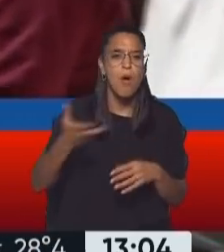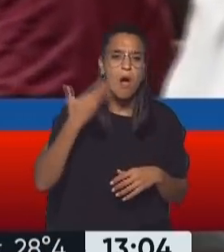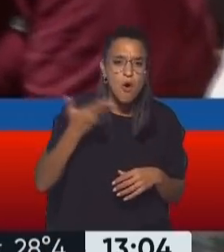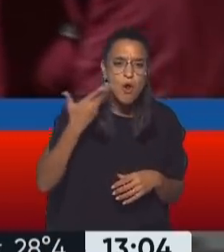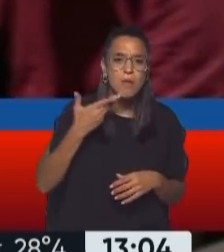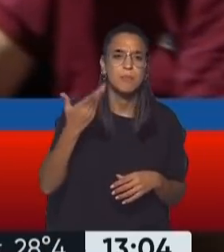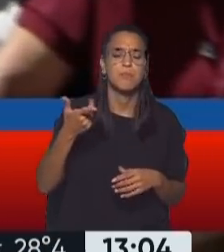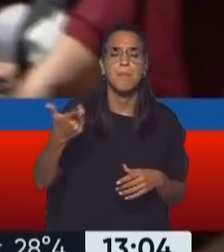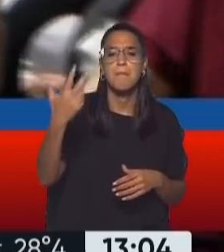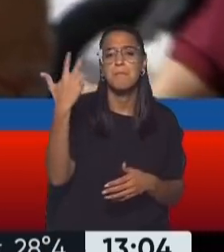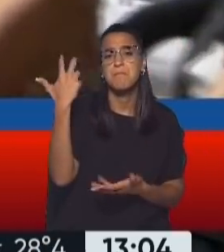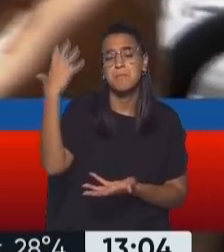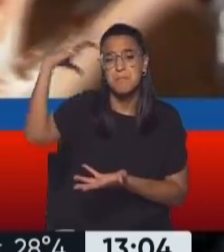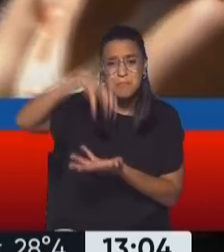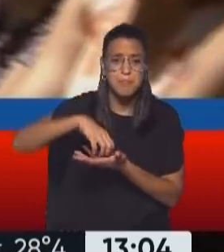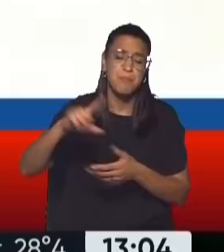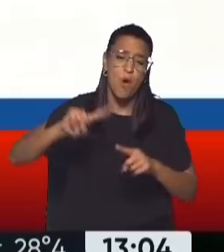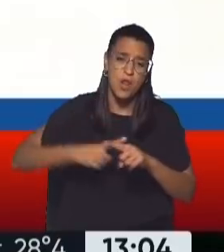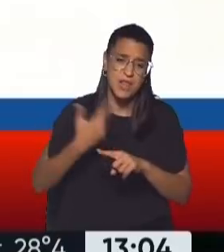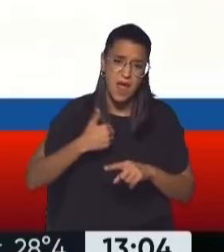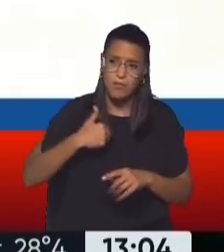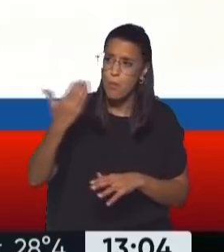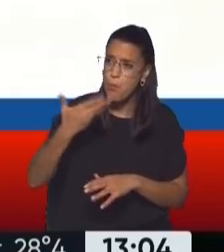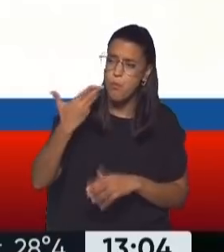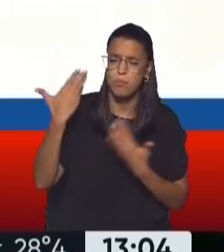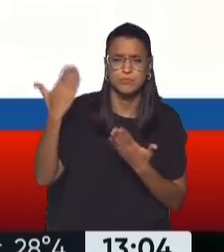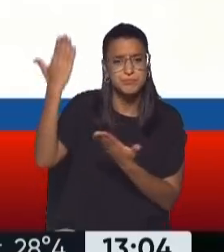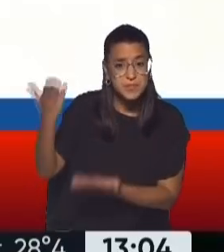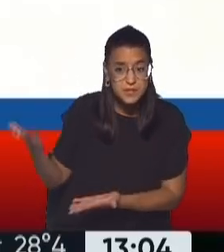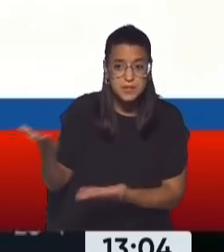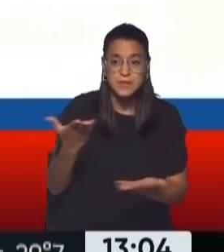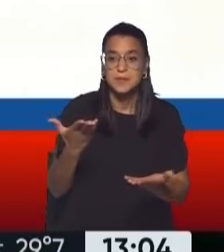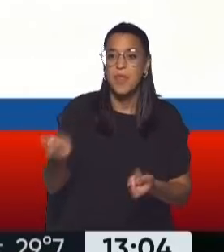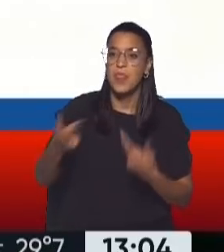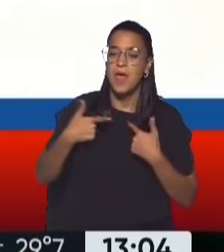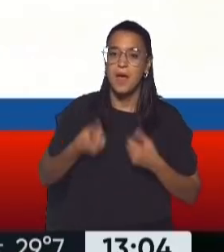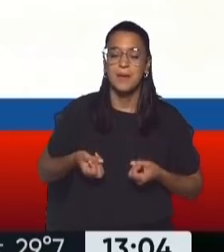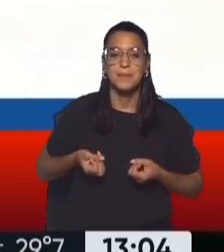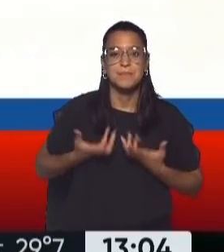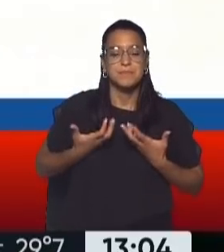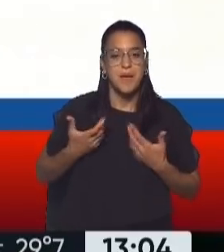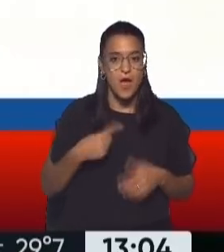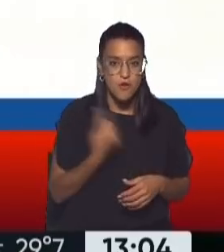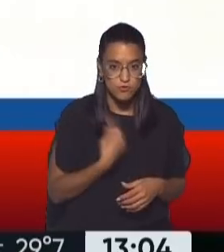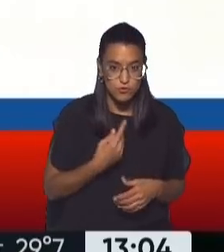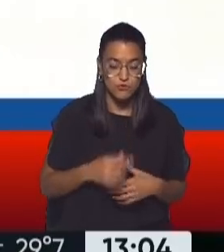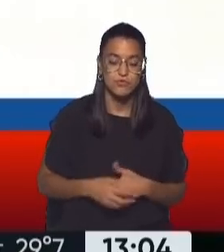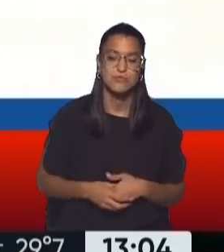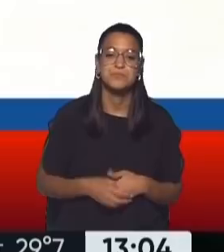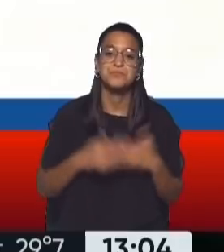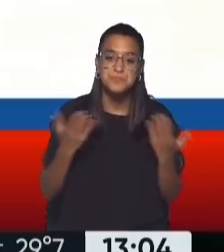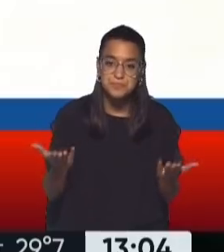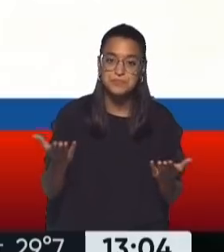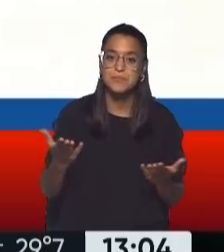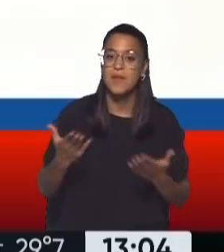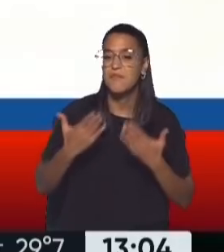que ha dado el Parlamento argentino y la política argentina, y que su presencia nos inspira a todos nosotros. Así que